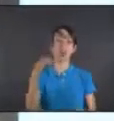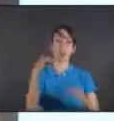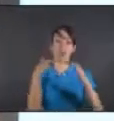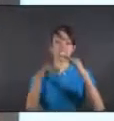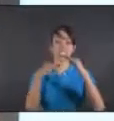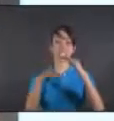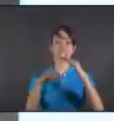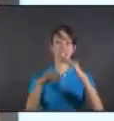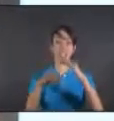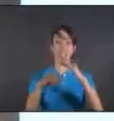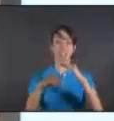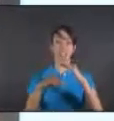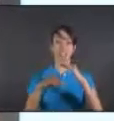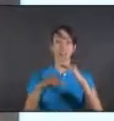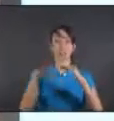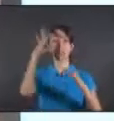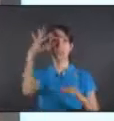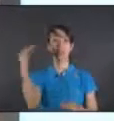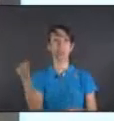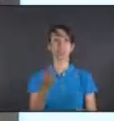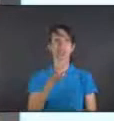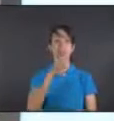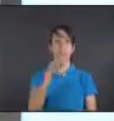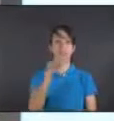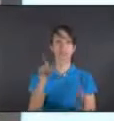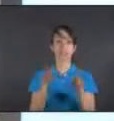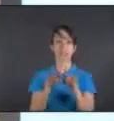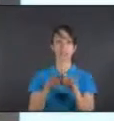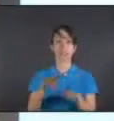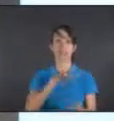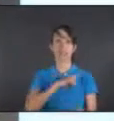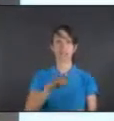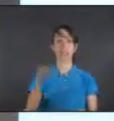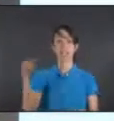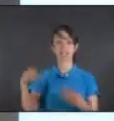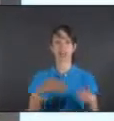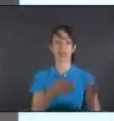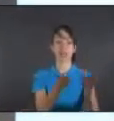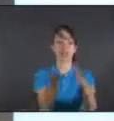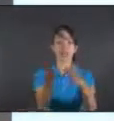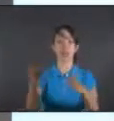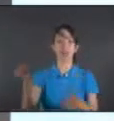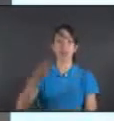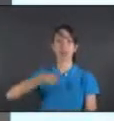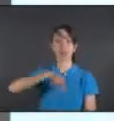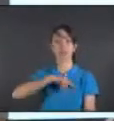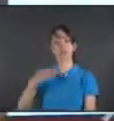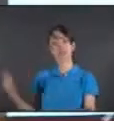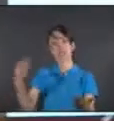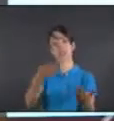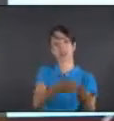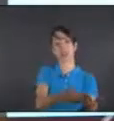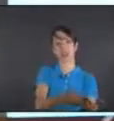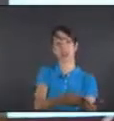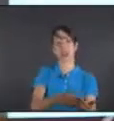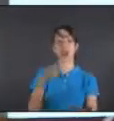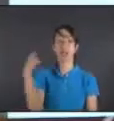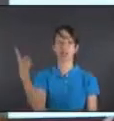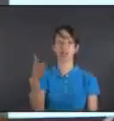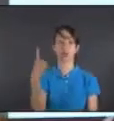¿Por qué razón? Esto lo explicamos un poco en la mañana. Porque la Santa Cena celebrada por el apóstol